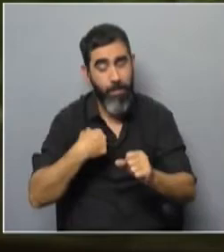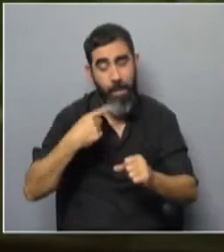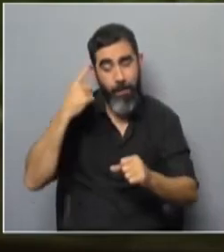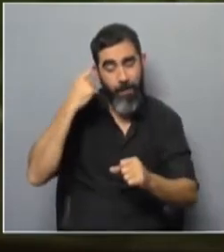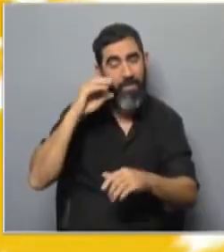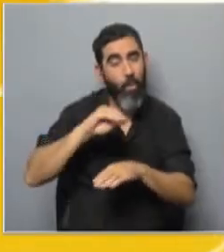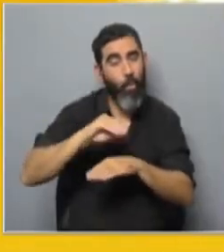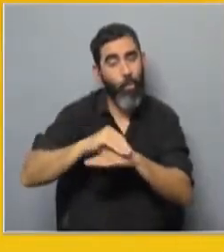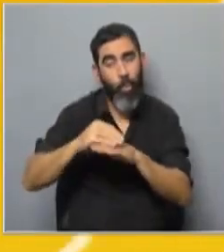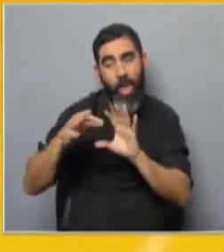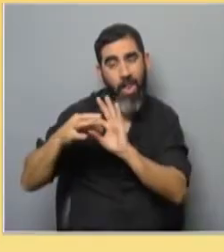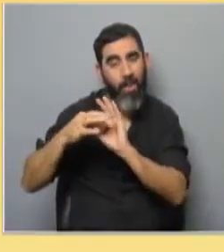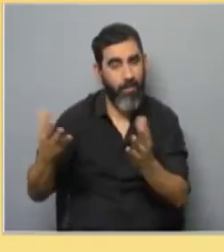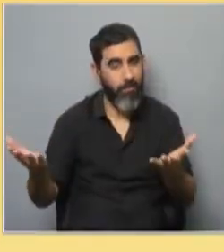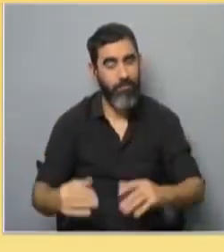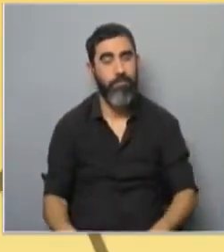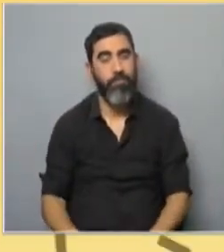cultural.